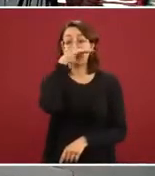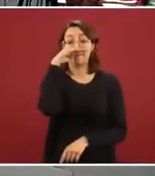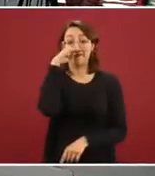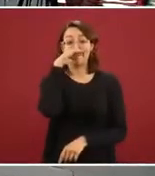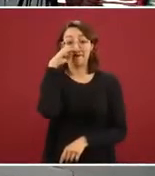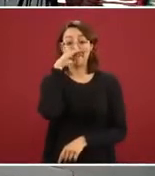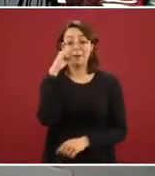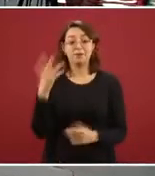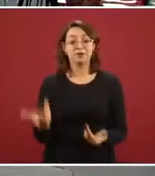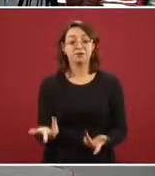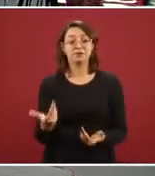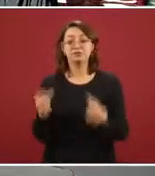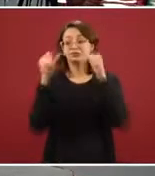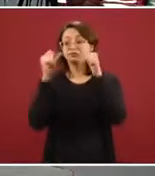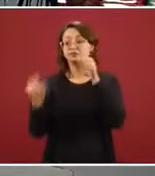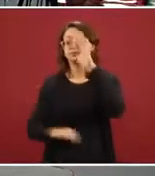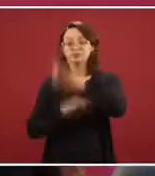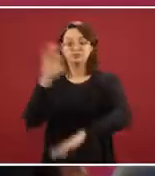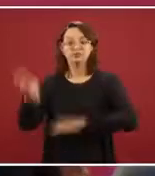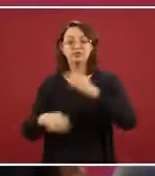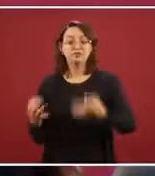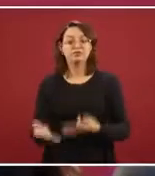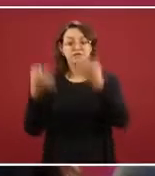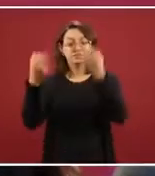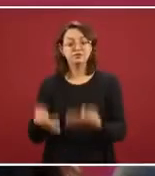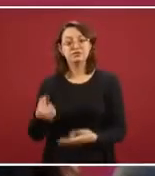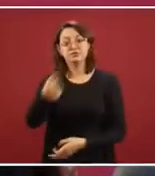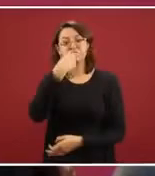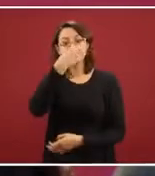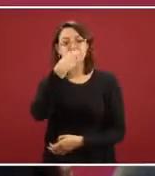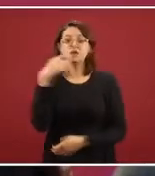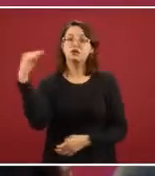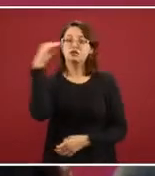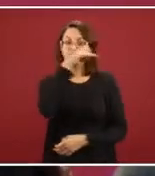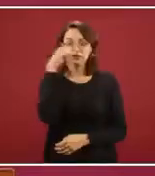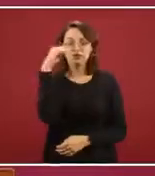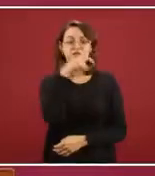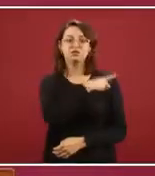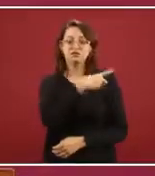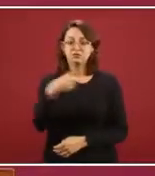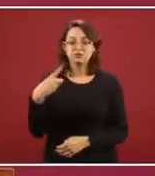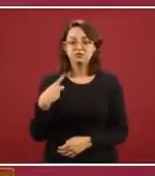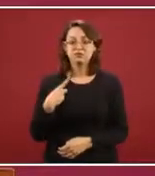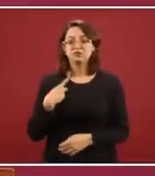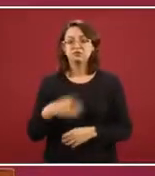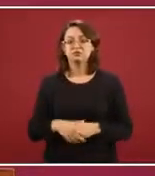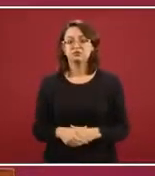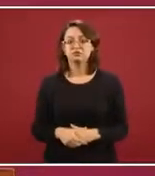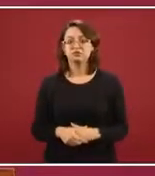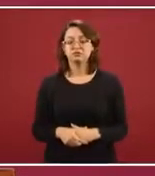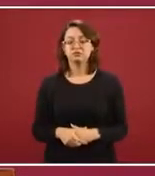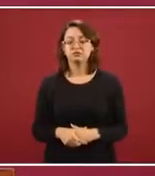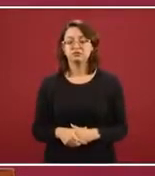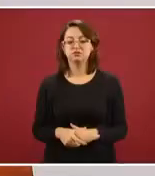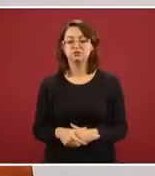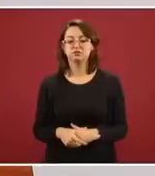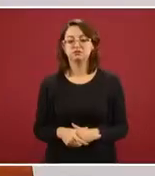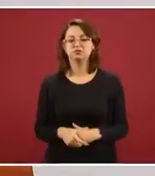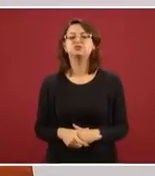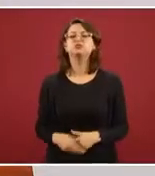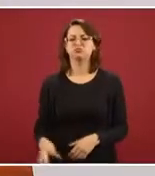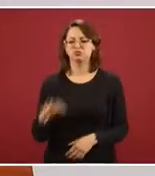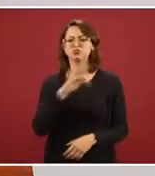atención médica de calidad y medicamentos gratuitos y sí se